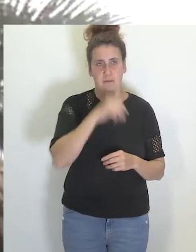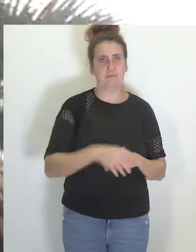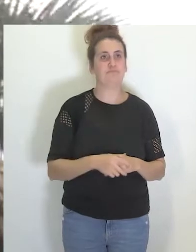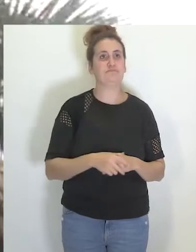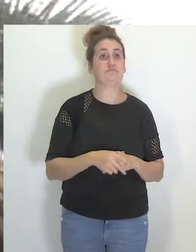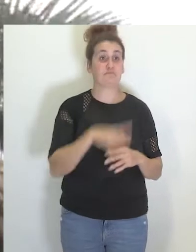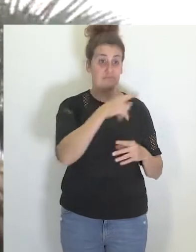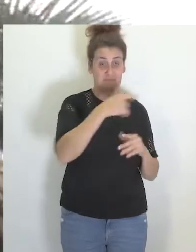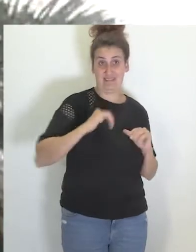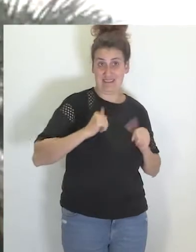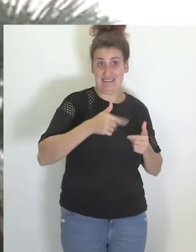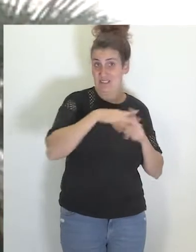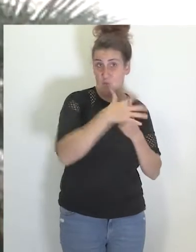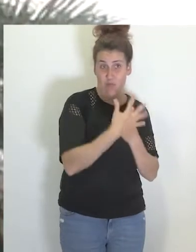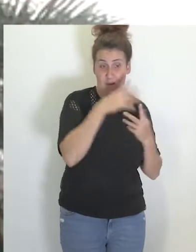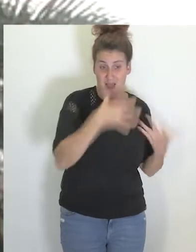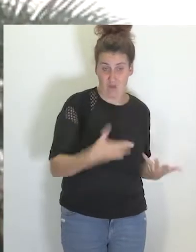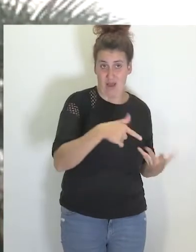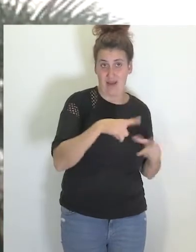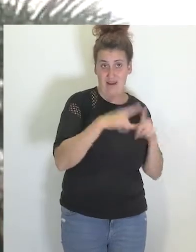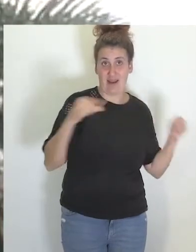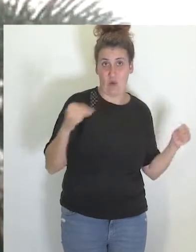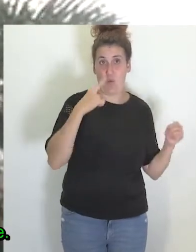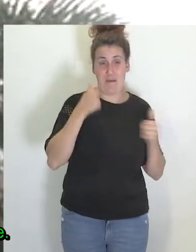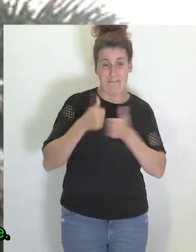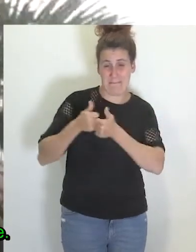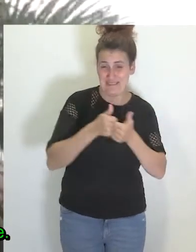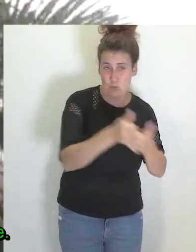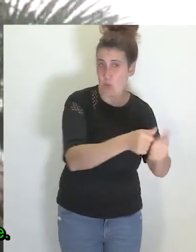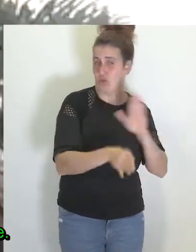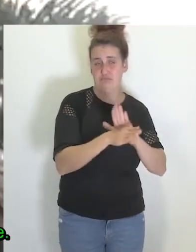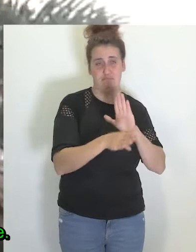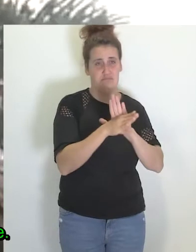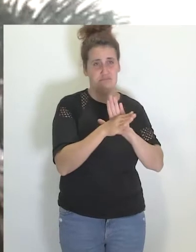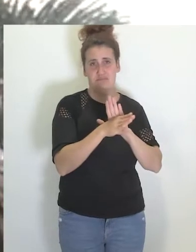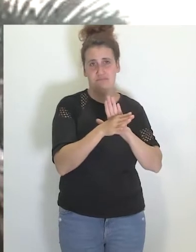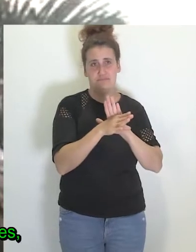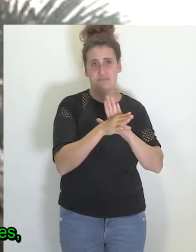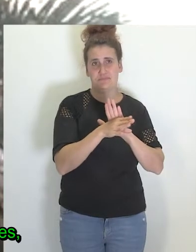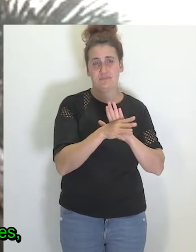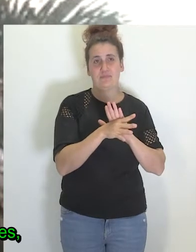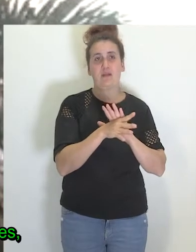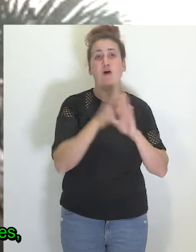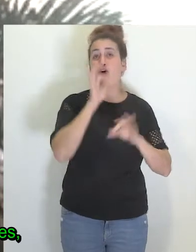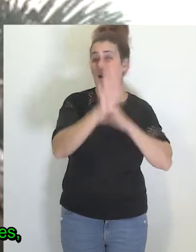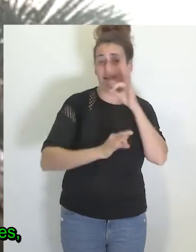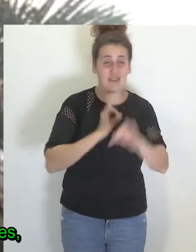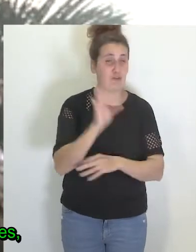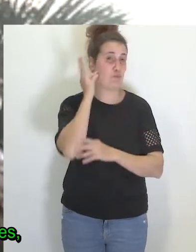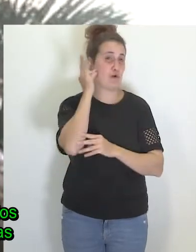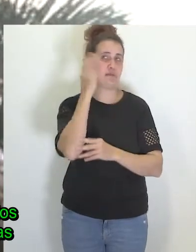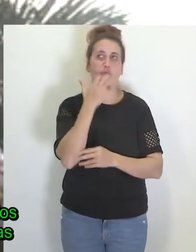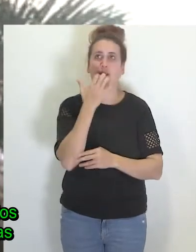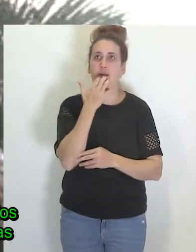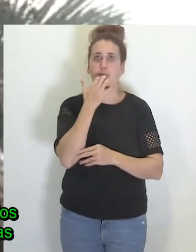es difícil la situación en Nicaragua, la persecución se mantiene, las organizaciones de mujeres,